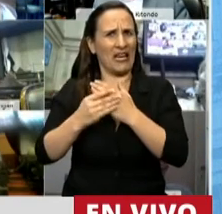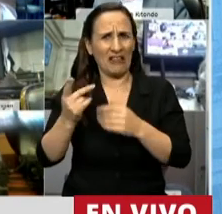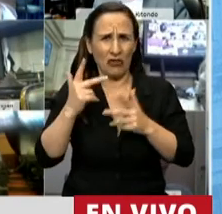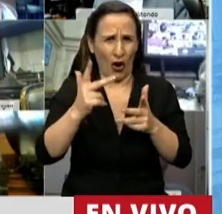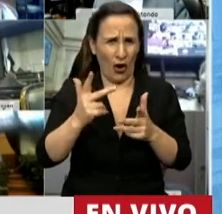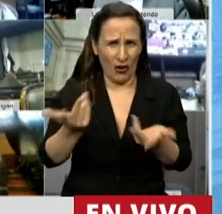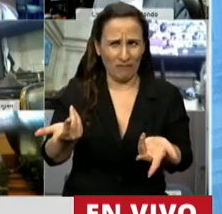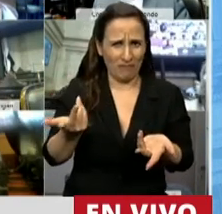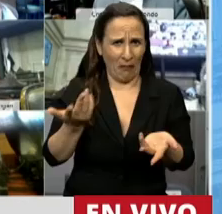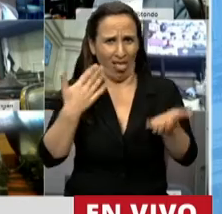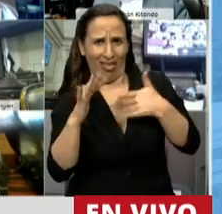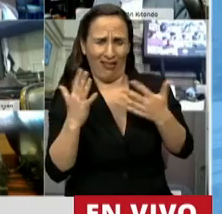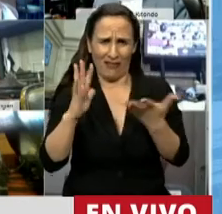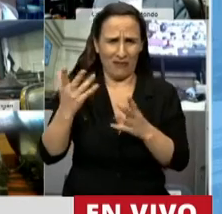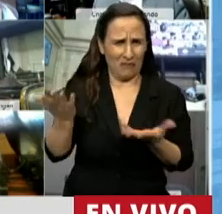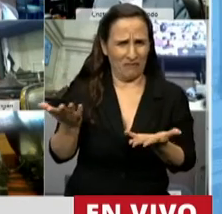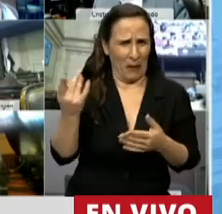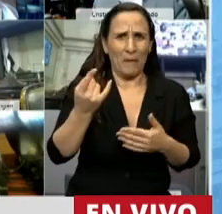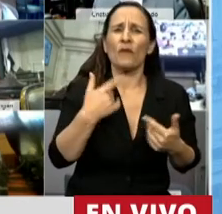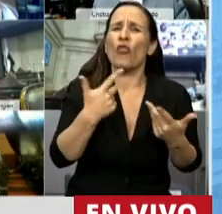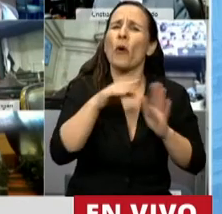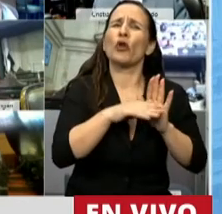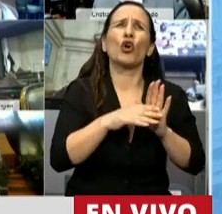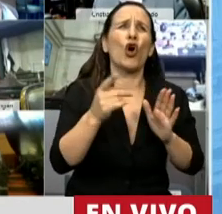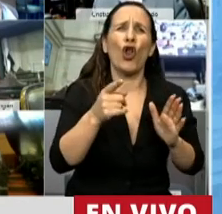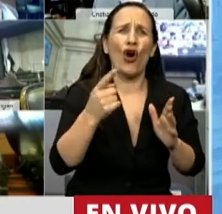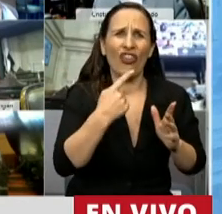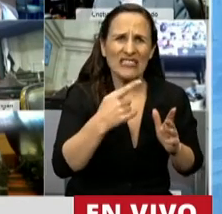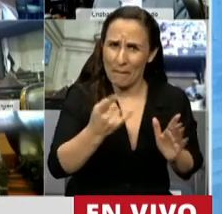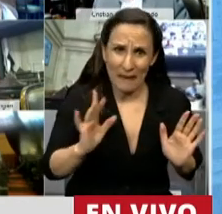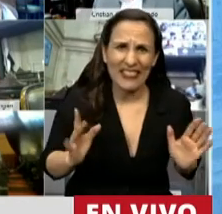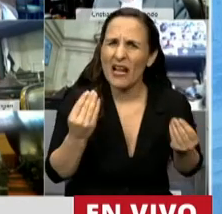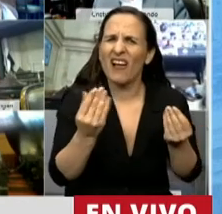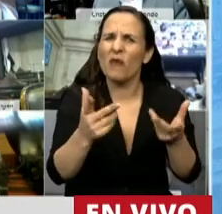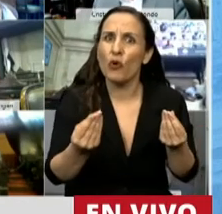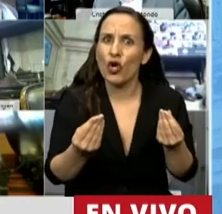ministro. ¿Por qué digo que es una mentira el tema de los protocolos? Porque quien